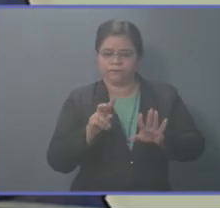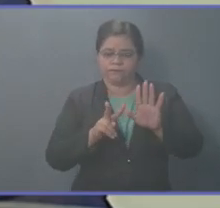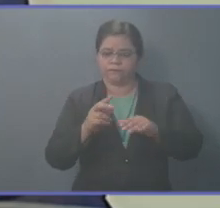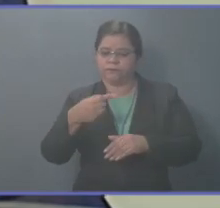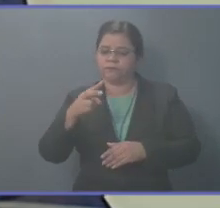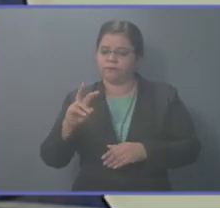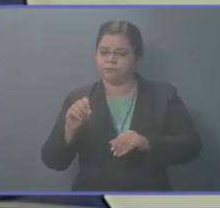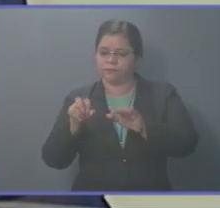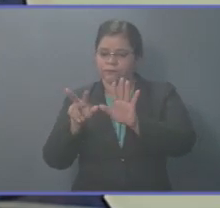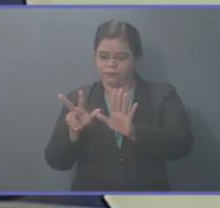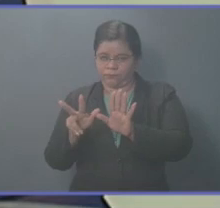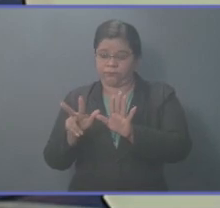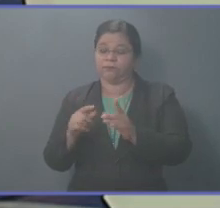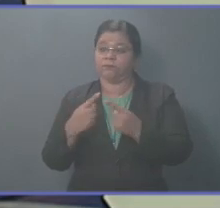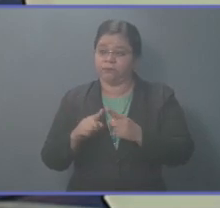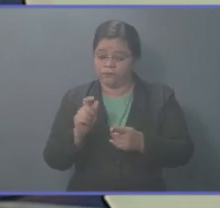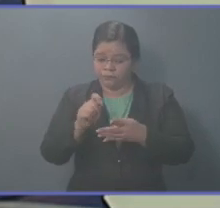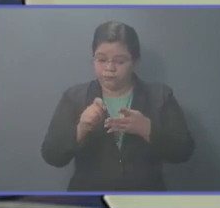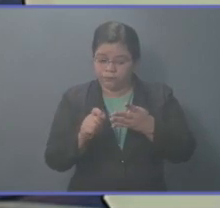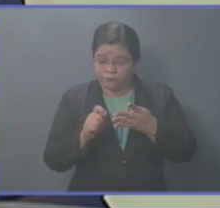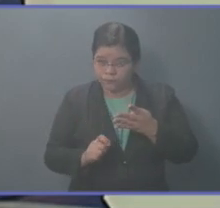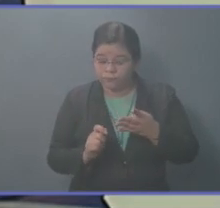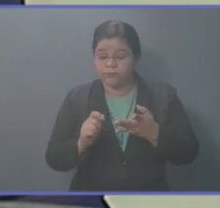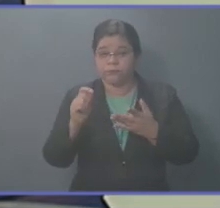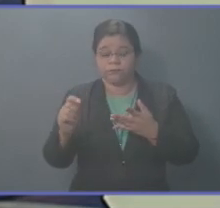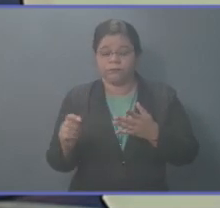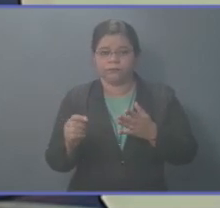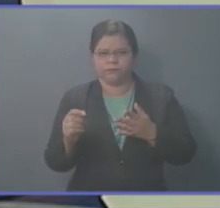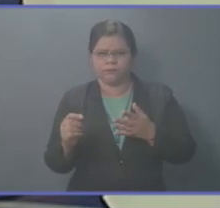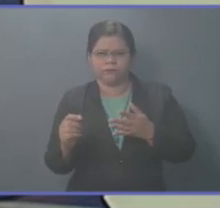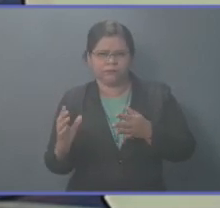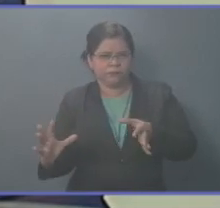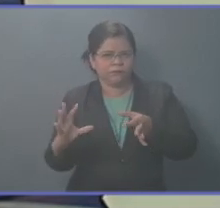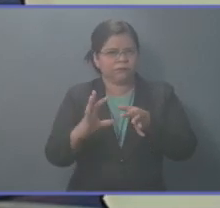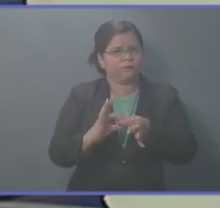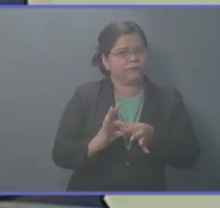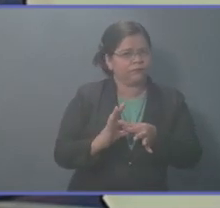117-2018. Para el caso hay un principio subyacente a la regla